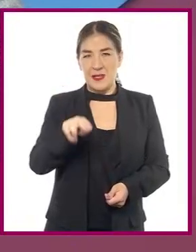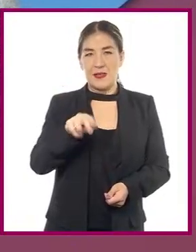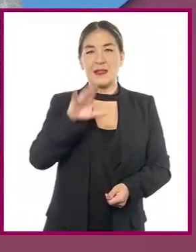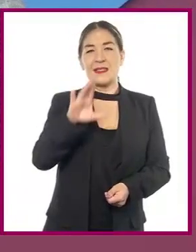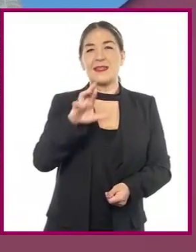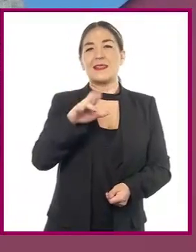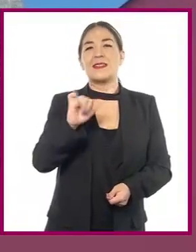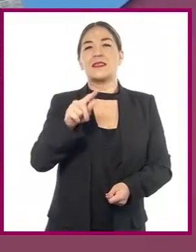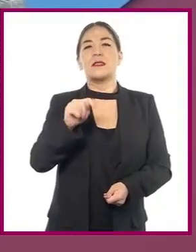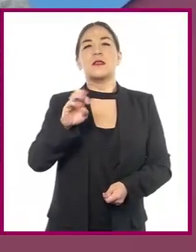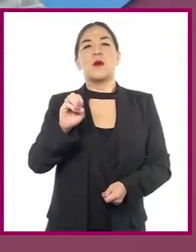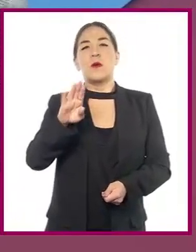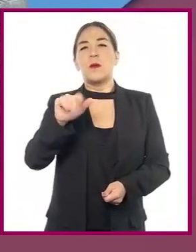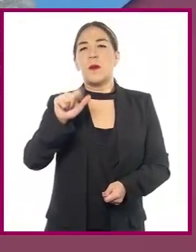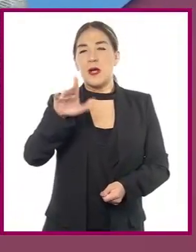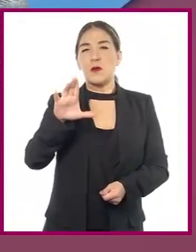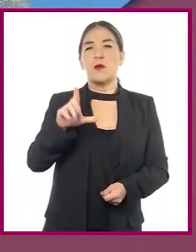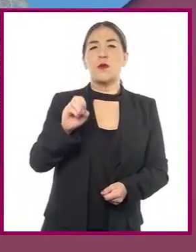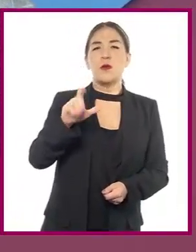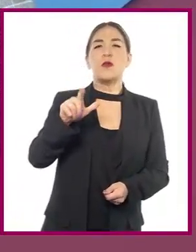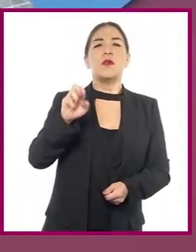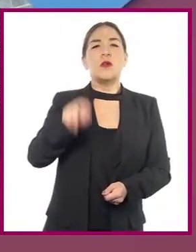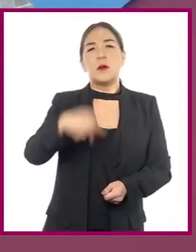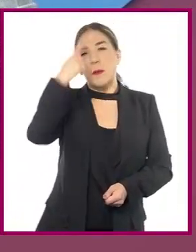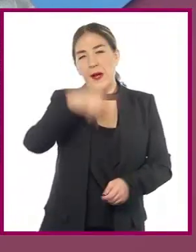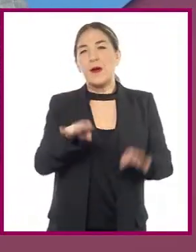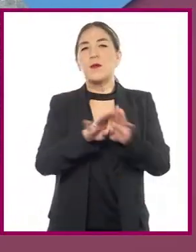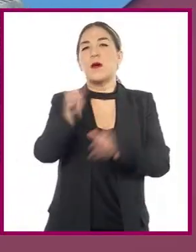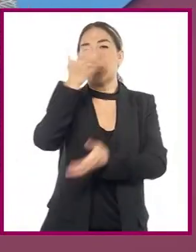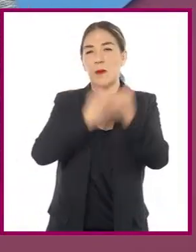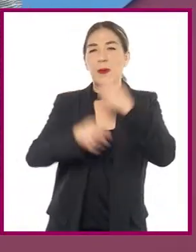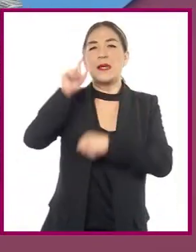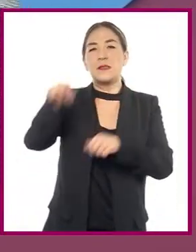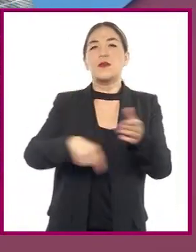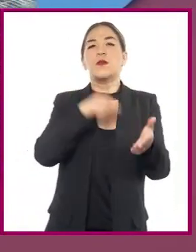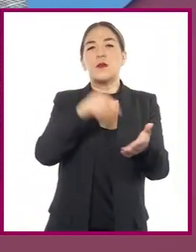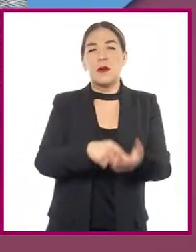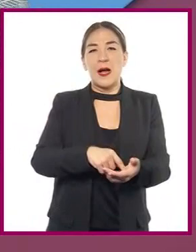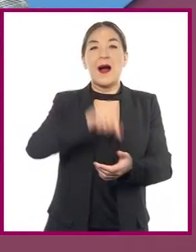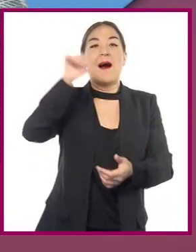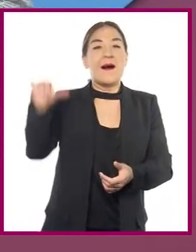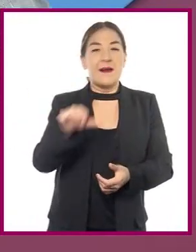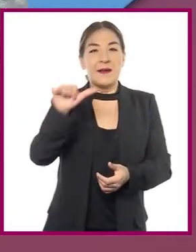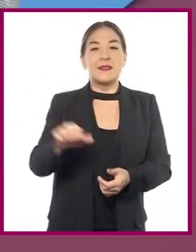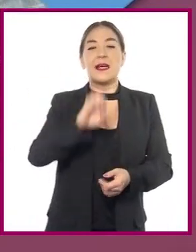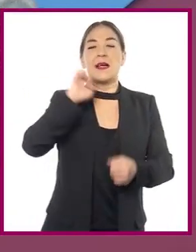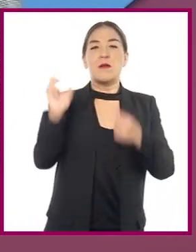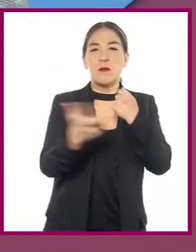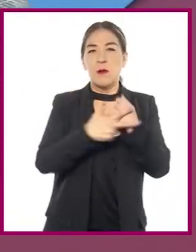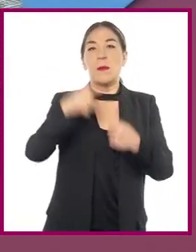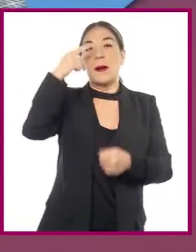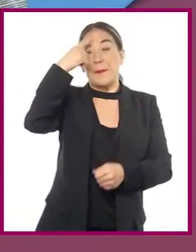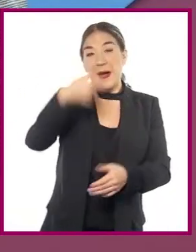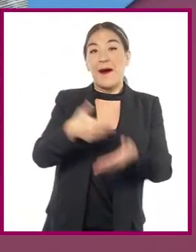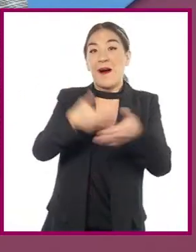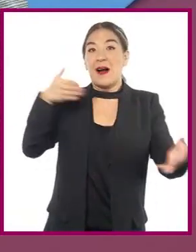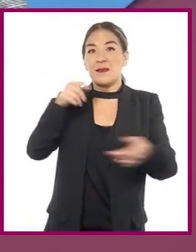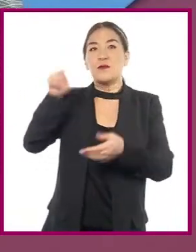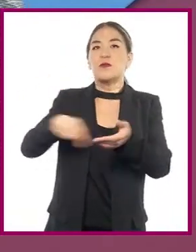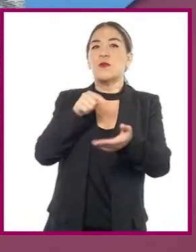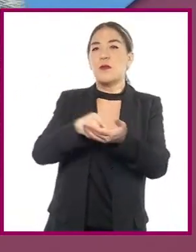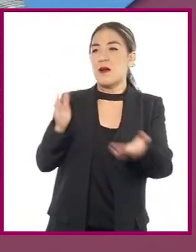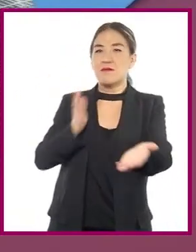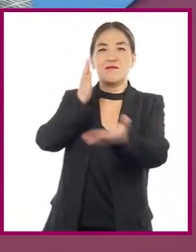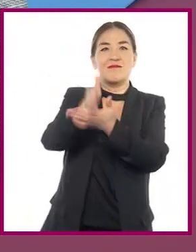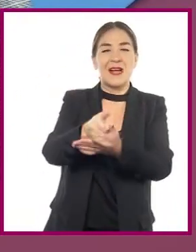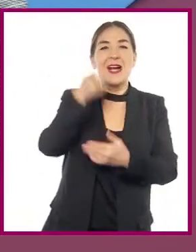continente asiático para continuar el comercio que habían establecido a Asia y Europa antes de la llegada de los turcos otomanos